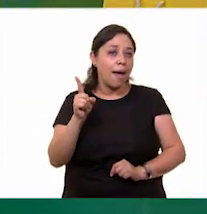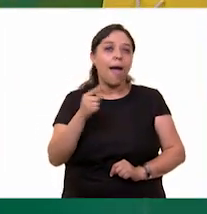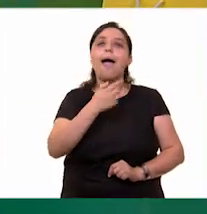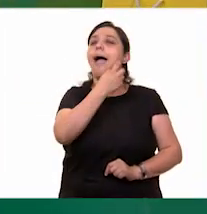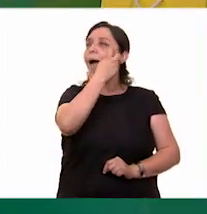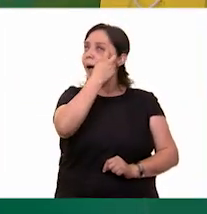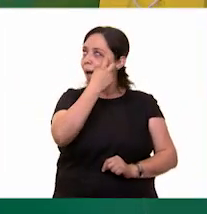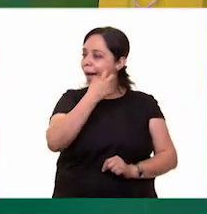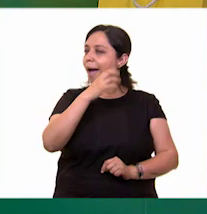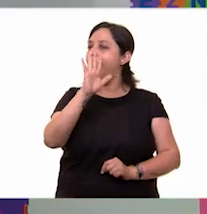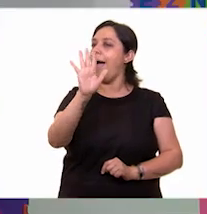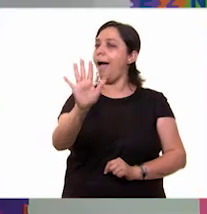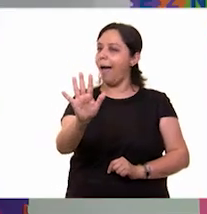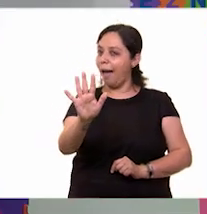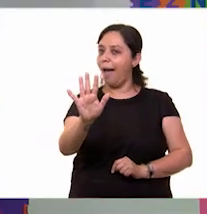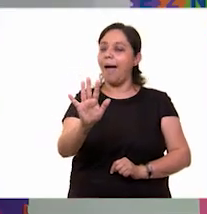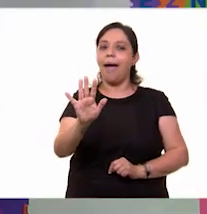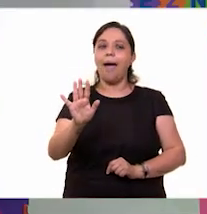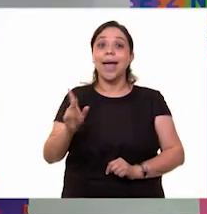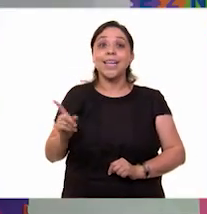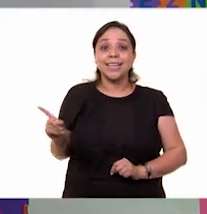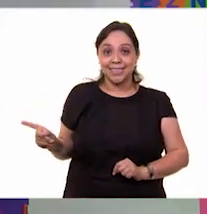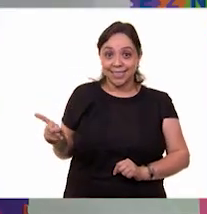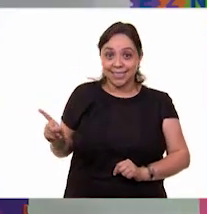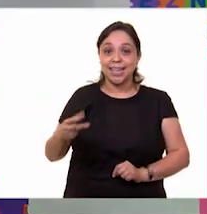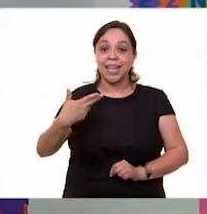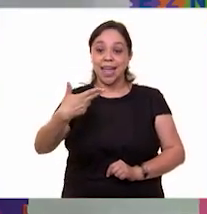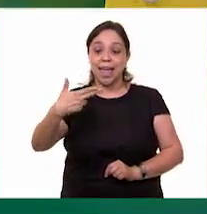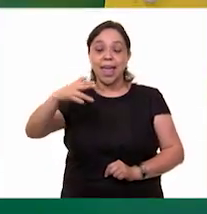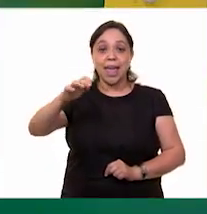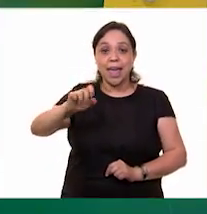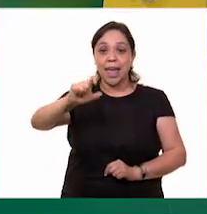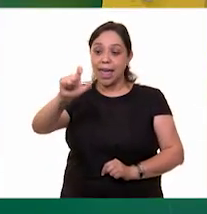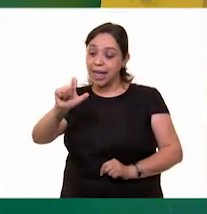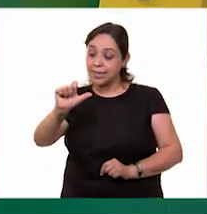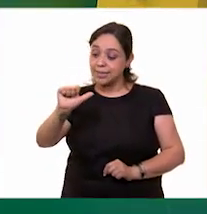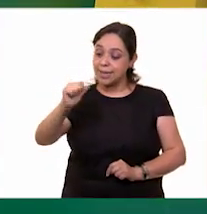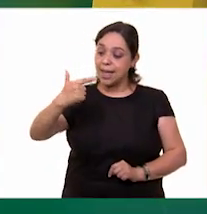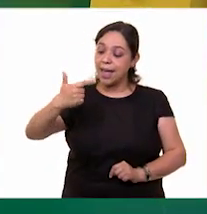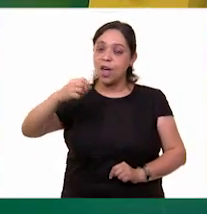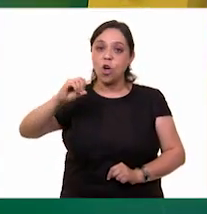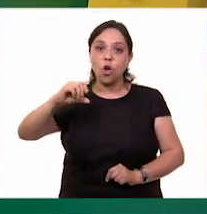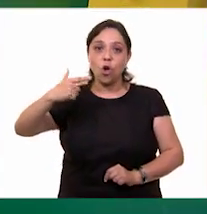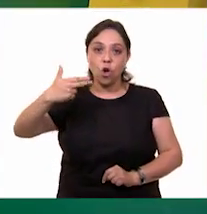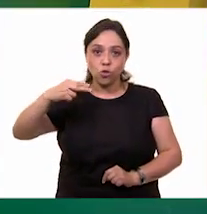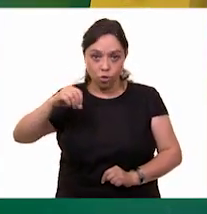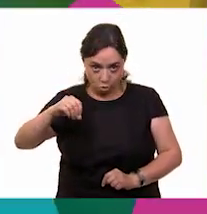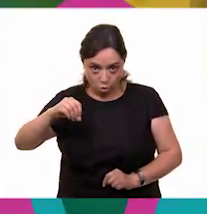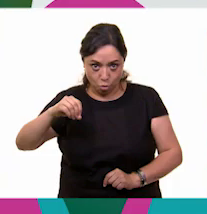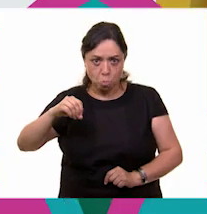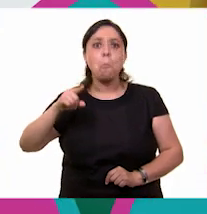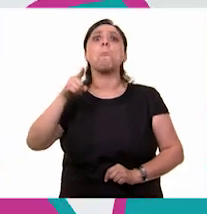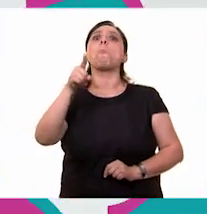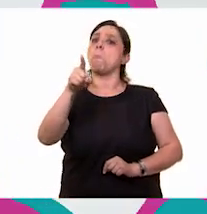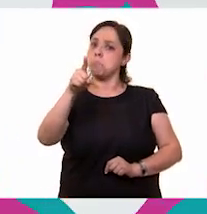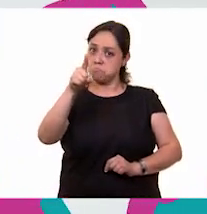¿verdad? ¡Sí! Claro. Hexágono. Excelente, hexágono. Ajá. Y está cumpliendo con las características que nos